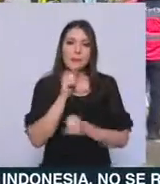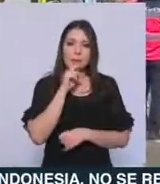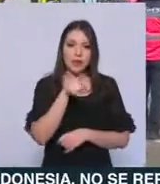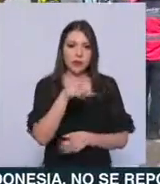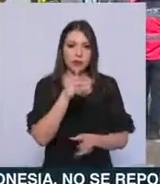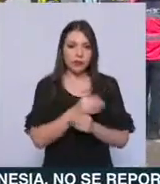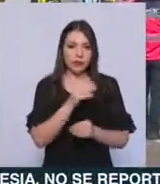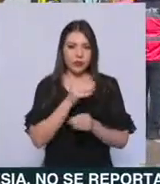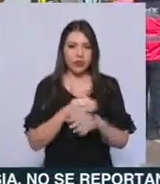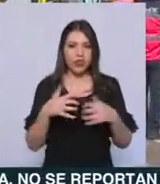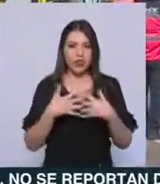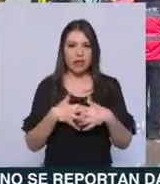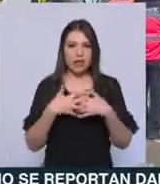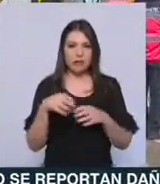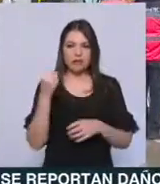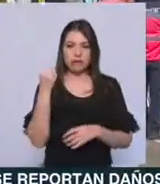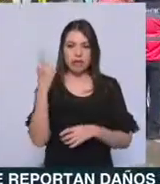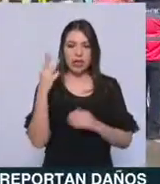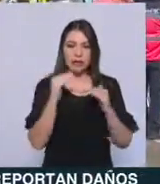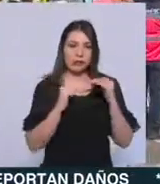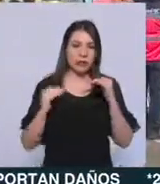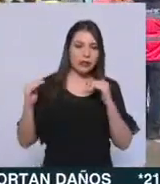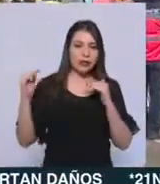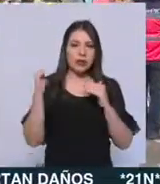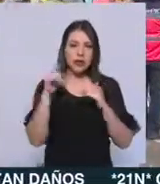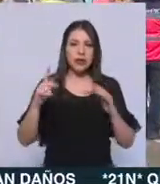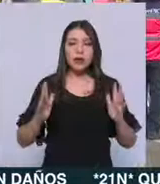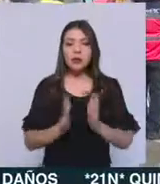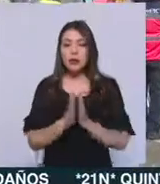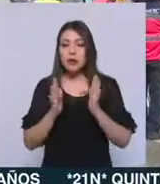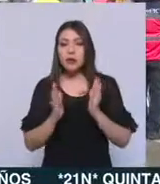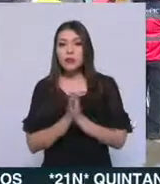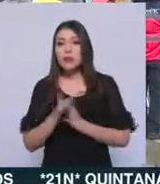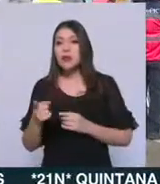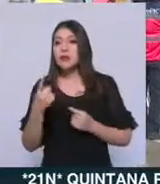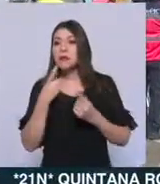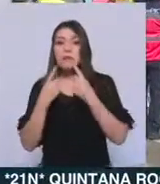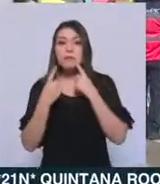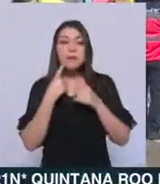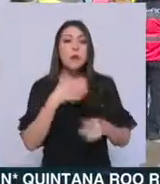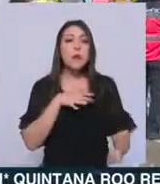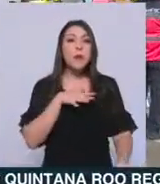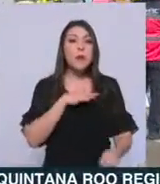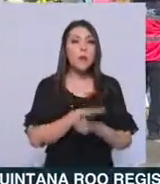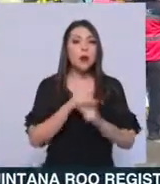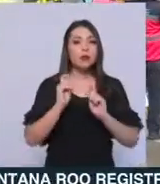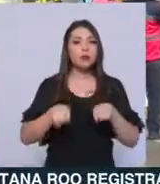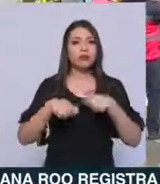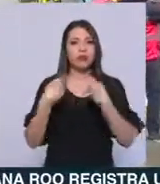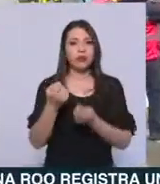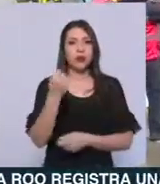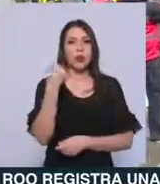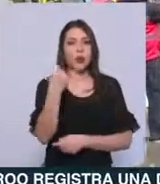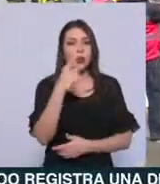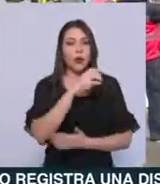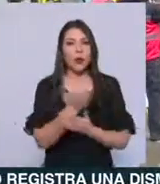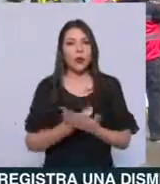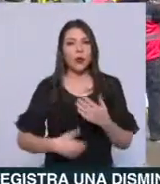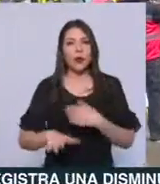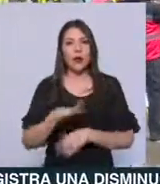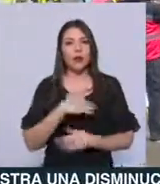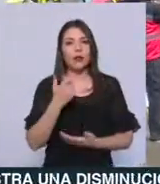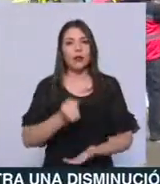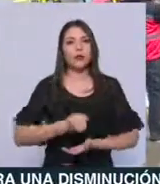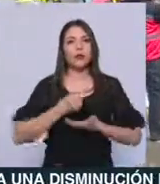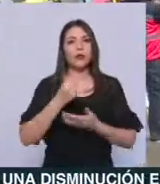calidad participaron y el contrato se asignó a finales de mayo. Tiene un monto de 285 millones